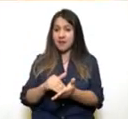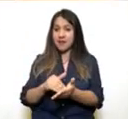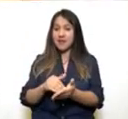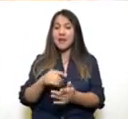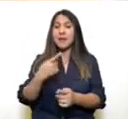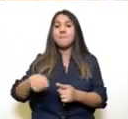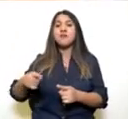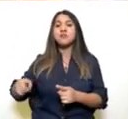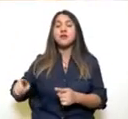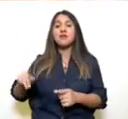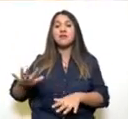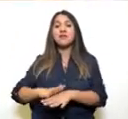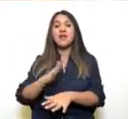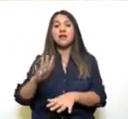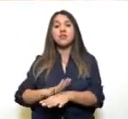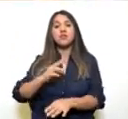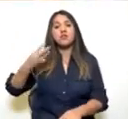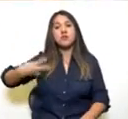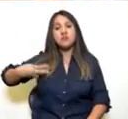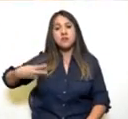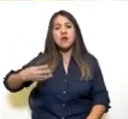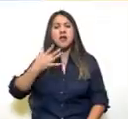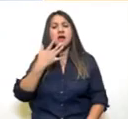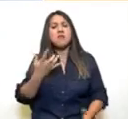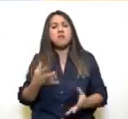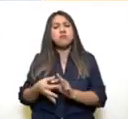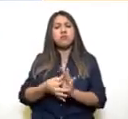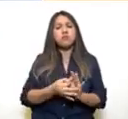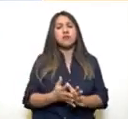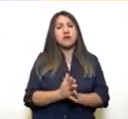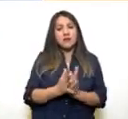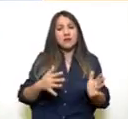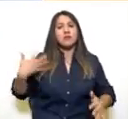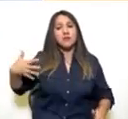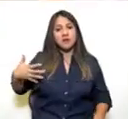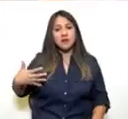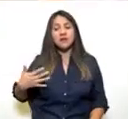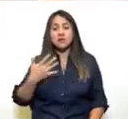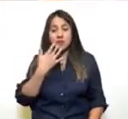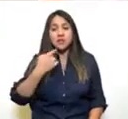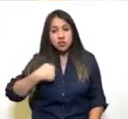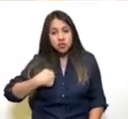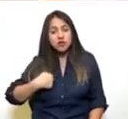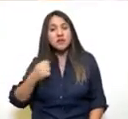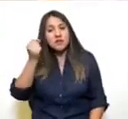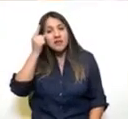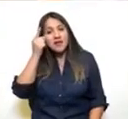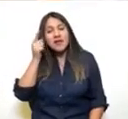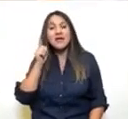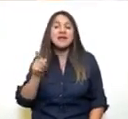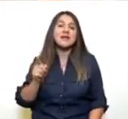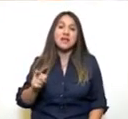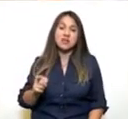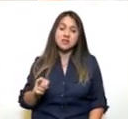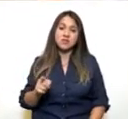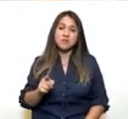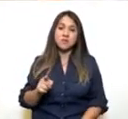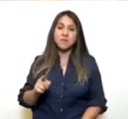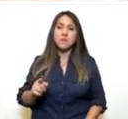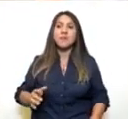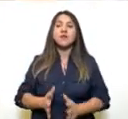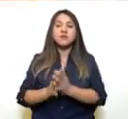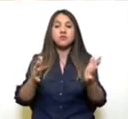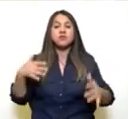mensualidad en el teatro municipal yo quiero tan importante para asignar los 500 mil ya que eso iba a ser muy